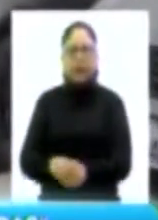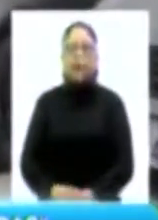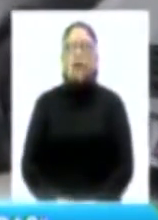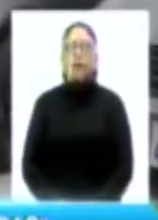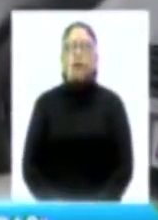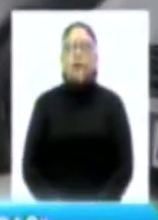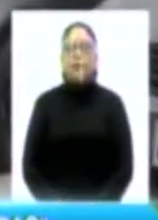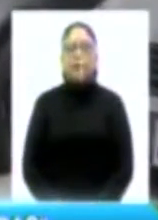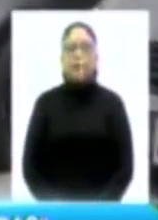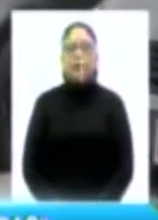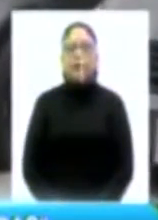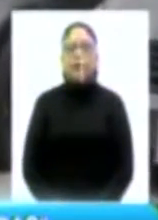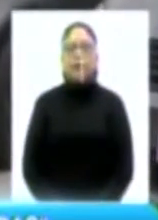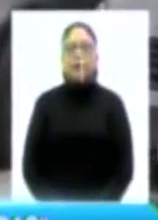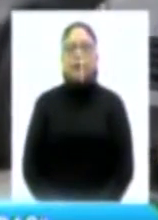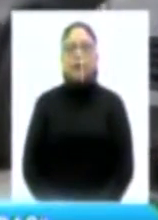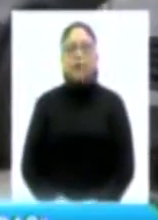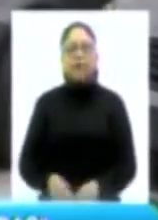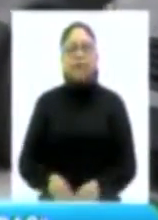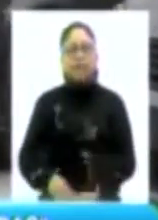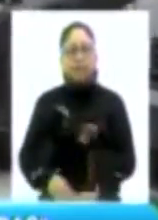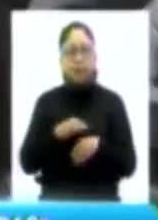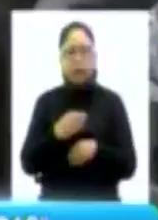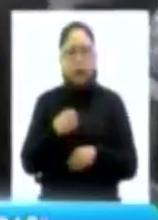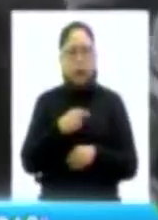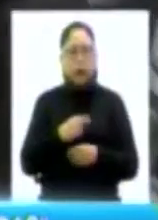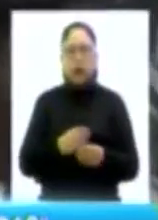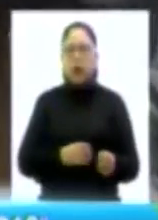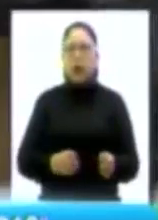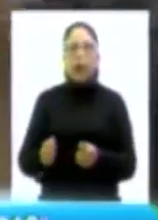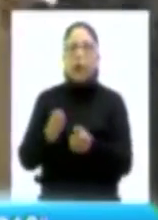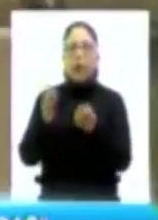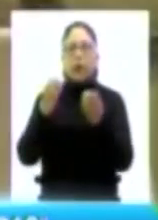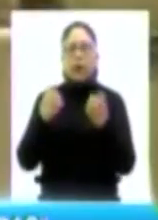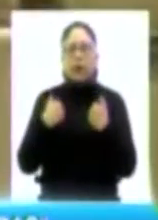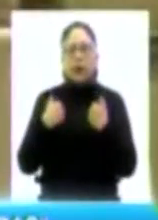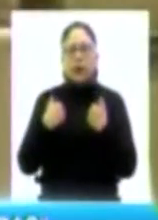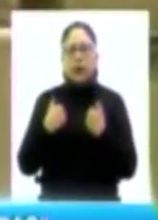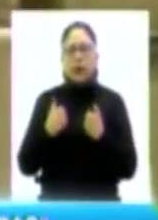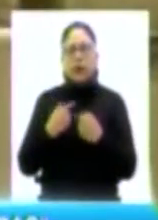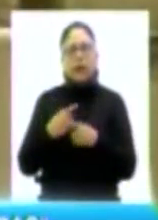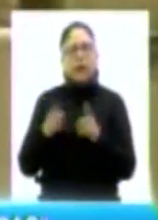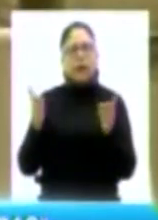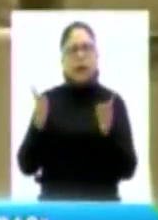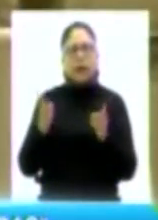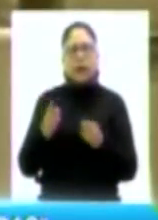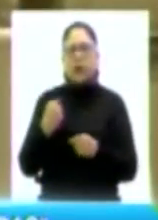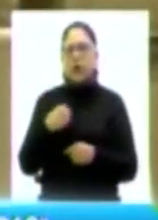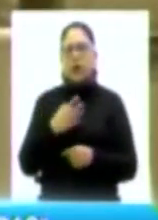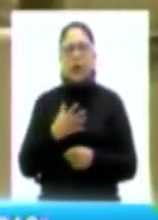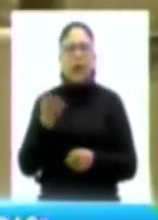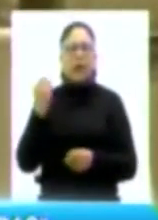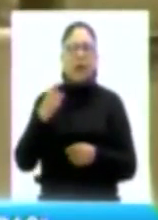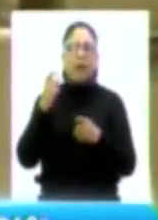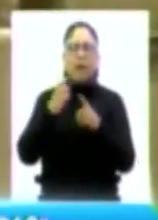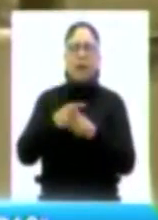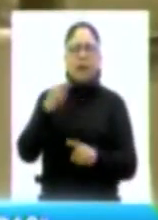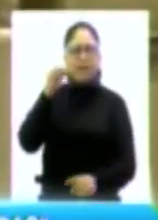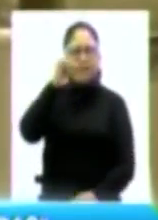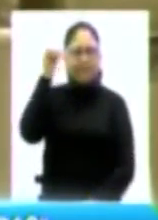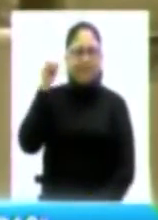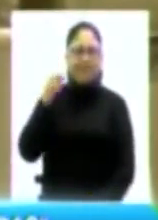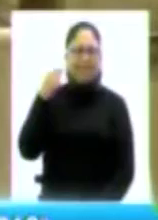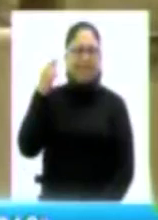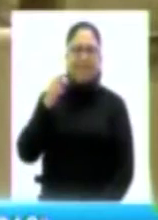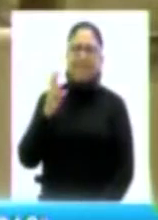Hemos establecido una estrategia muy diferente a la del viejo gobierno de facto, en la que ese gobierno